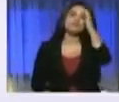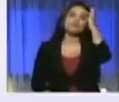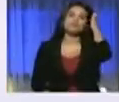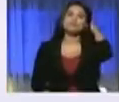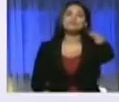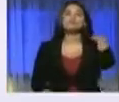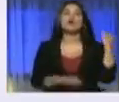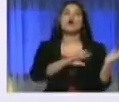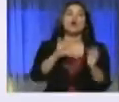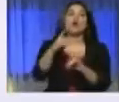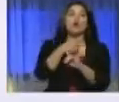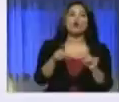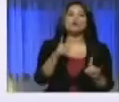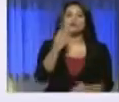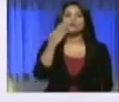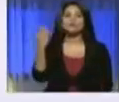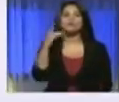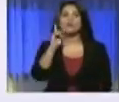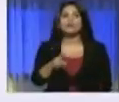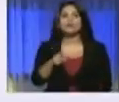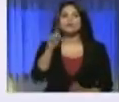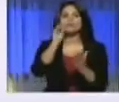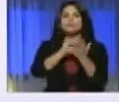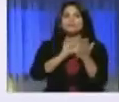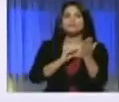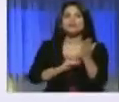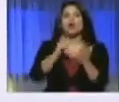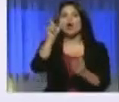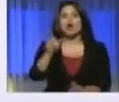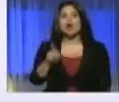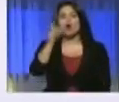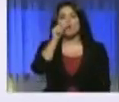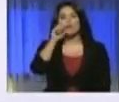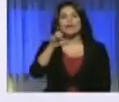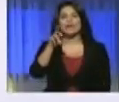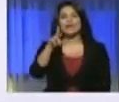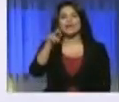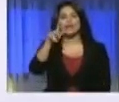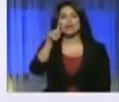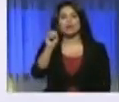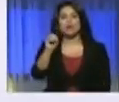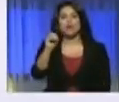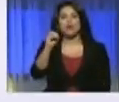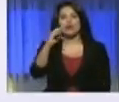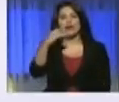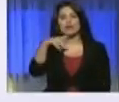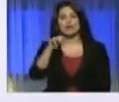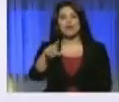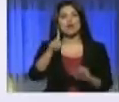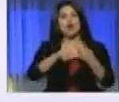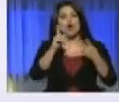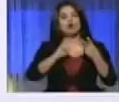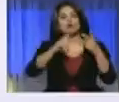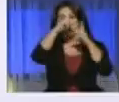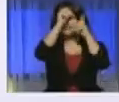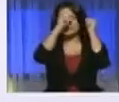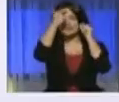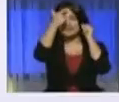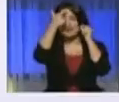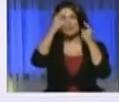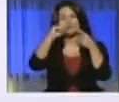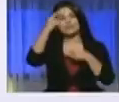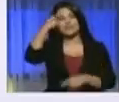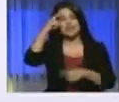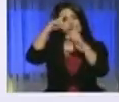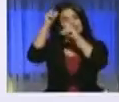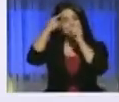Igualmente, recoge opiniones de Ernesto Cardenal, de Ernesto Che Guevara, de Evo Morales